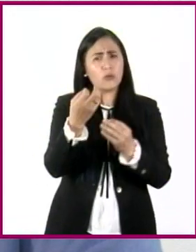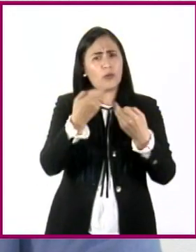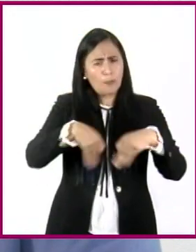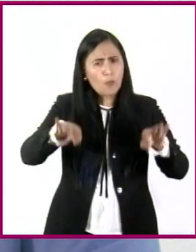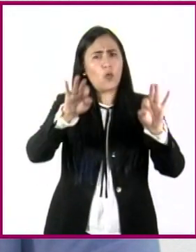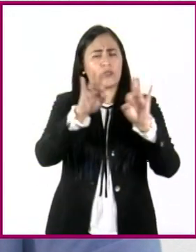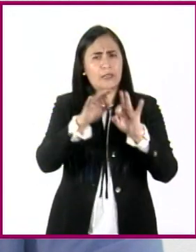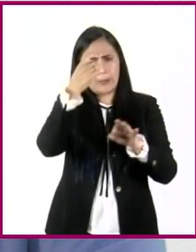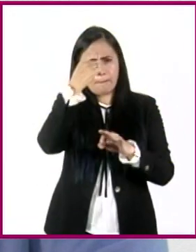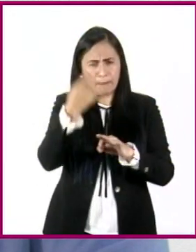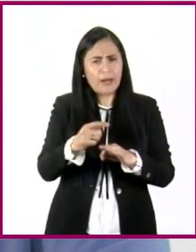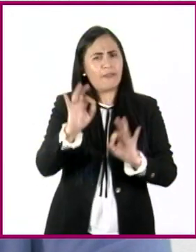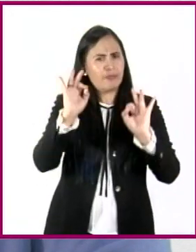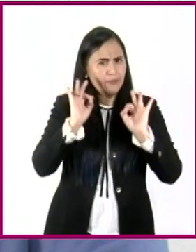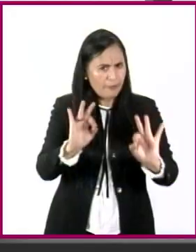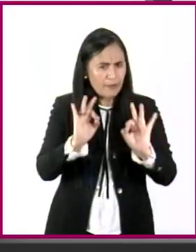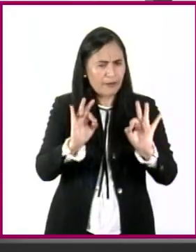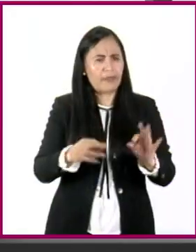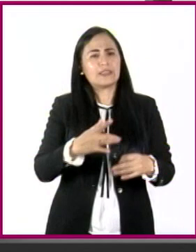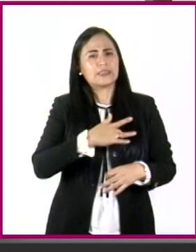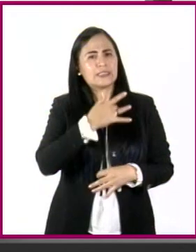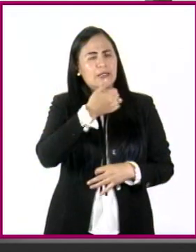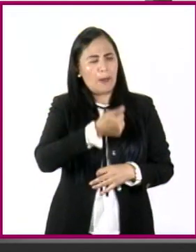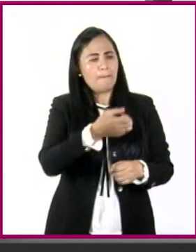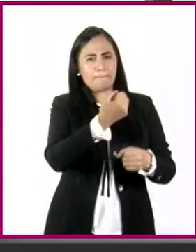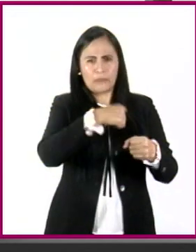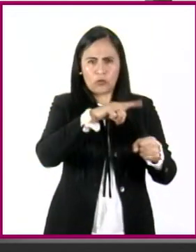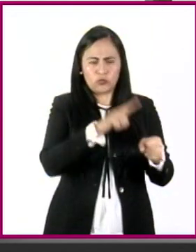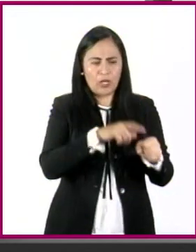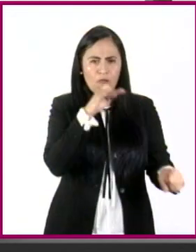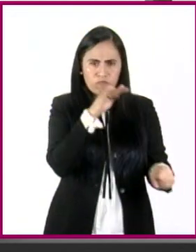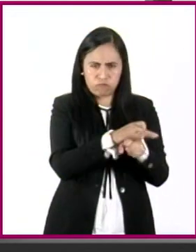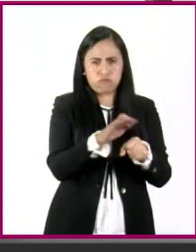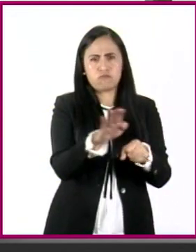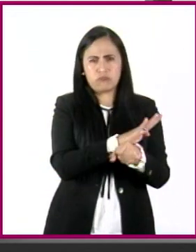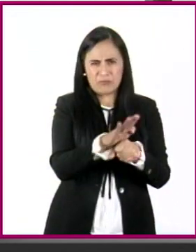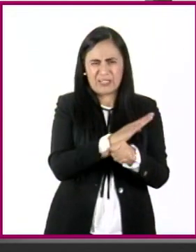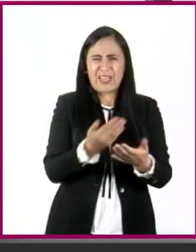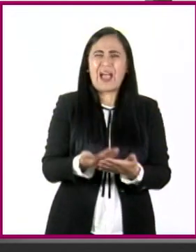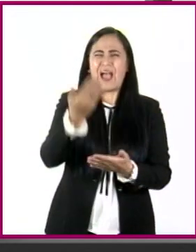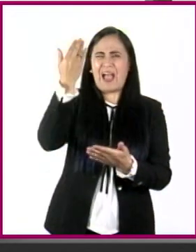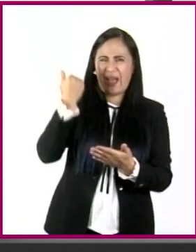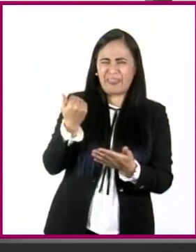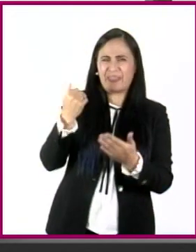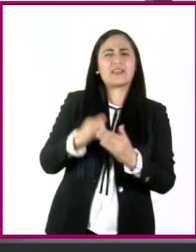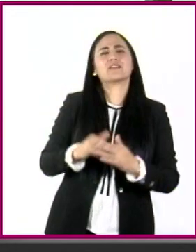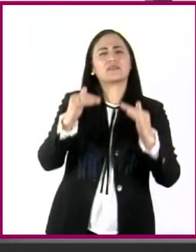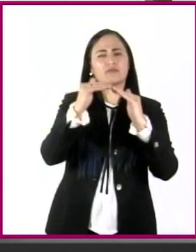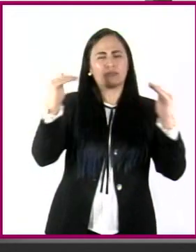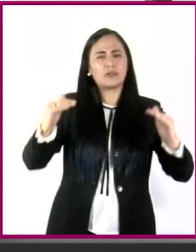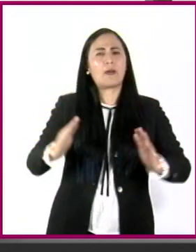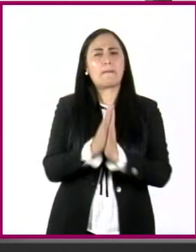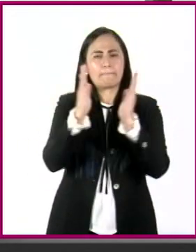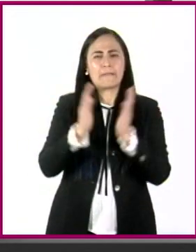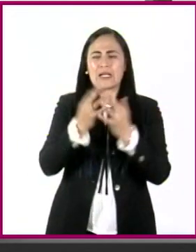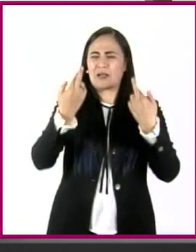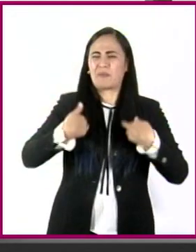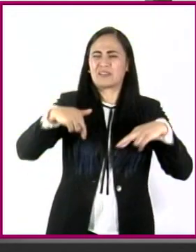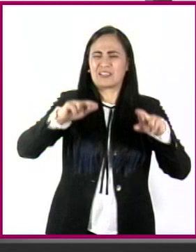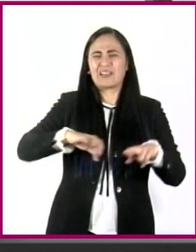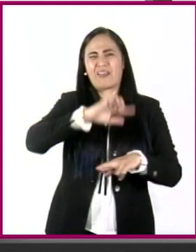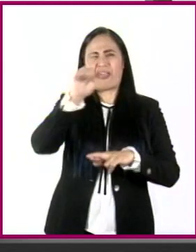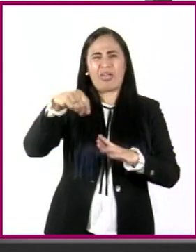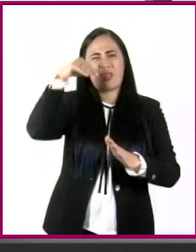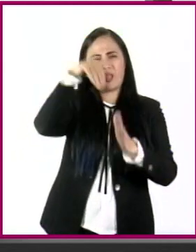hacer realidad la búsqueda del bienestar social. Y para alejarse de la crisis que originó la democracia representativa en el imaginario social, que